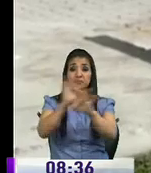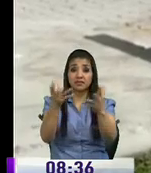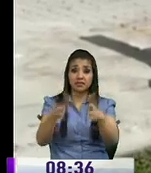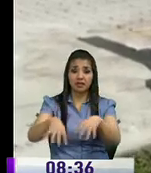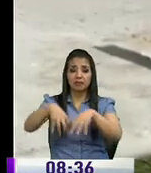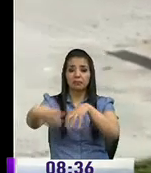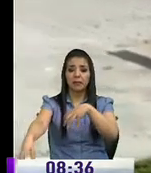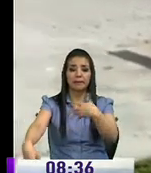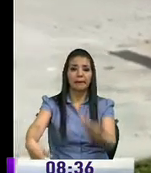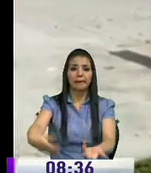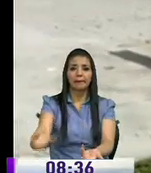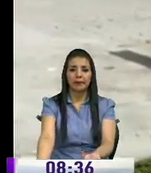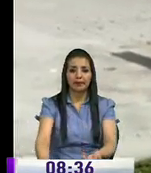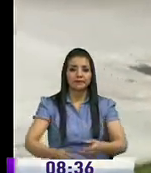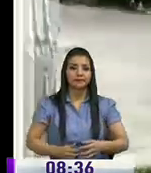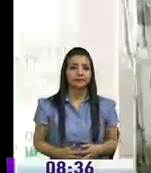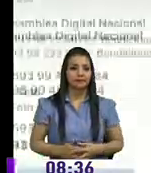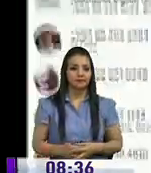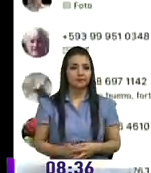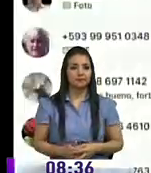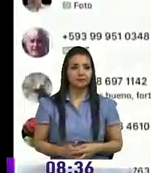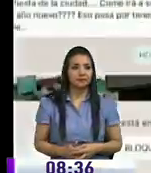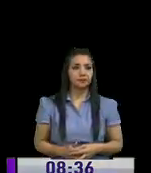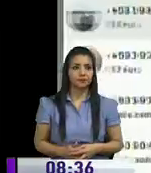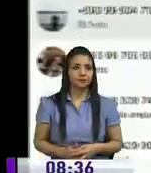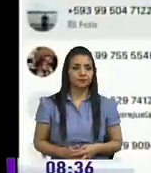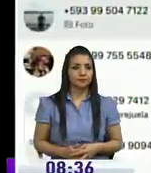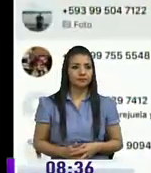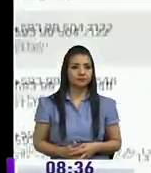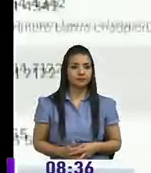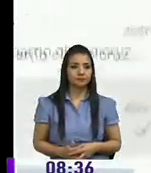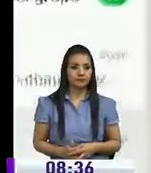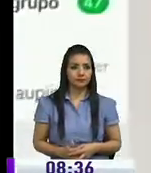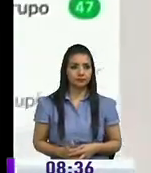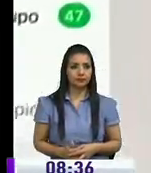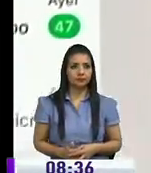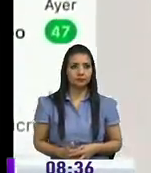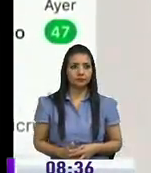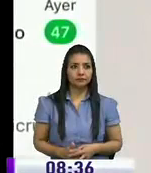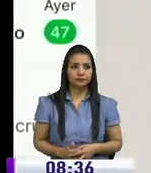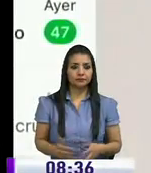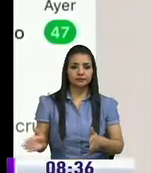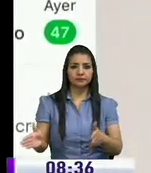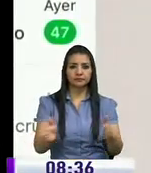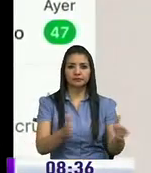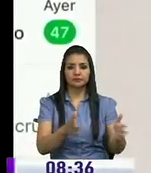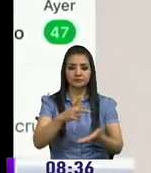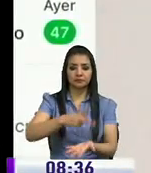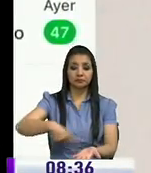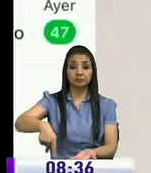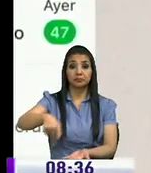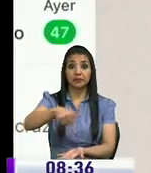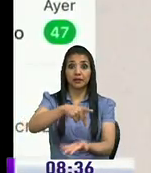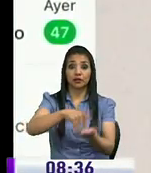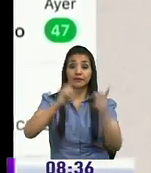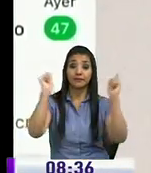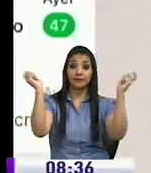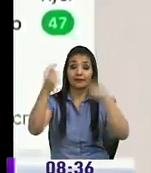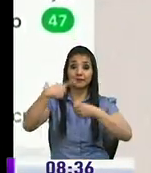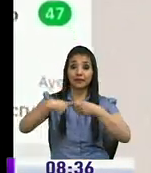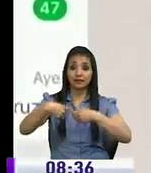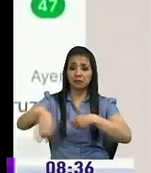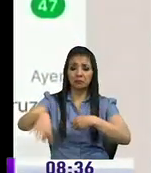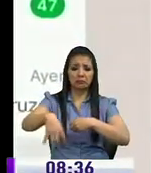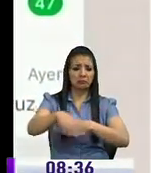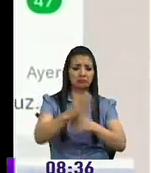botar la basura, los vecinos van y botan. ¿Qué podemos hacer frente a eso? Es indignante cómo queda la parroquia después de la agenda de fiestas de Quito. Y